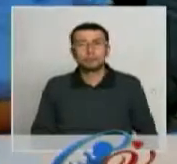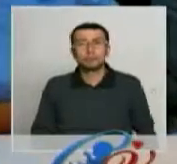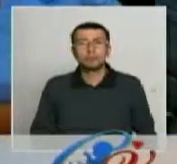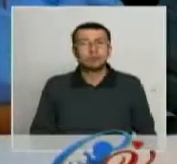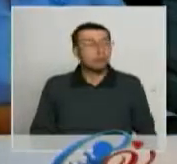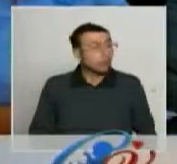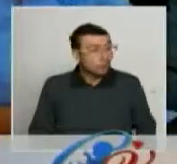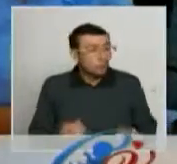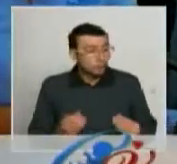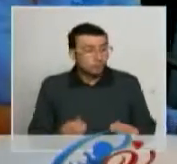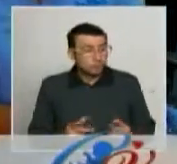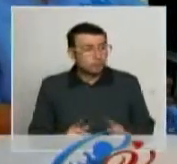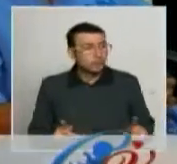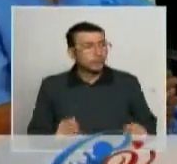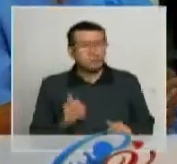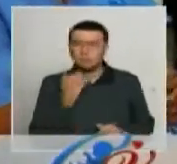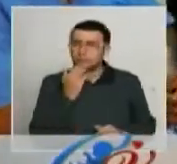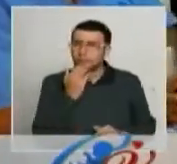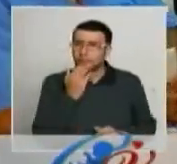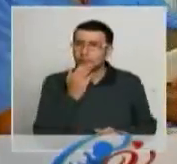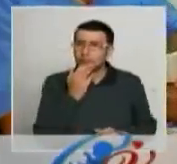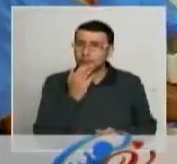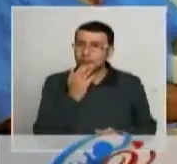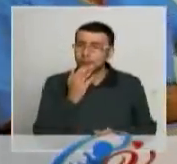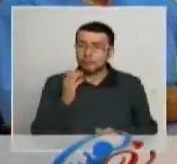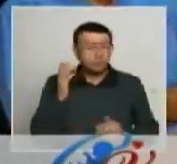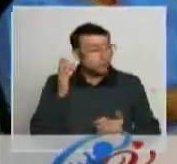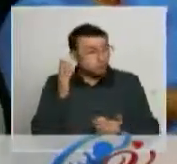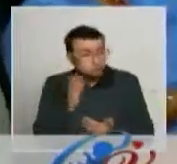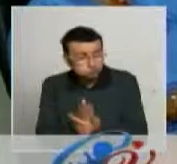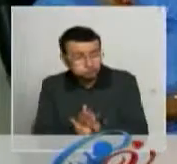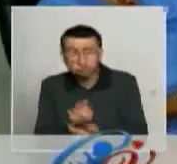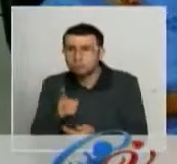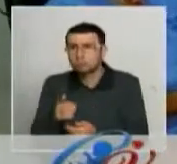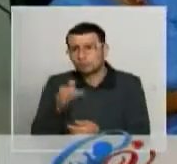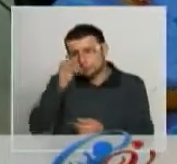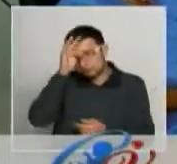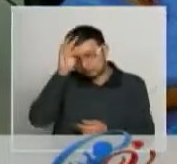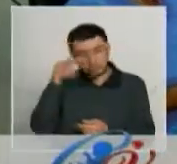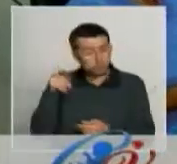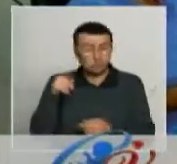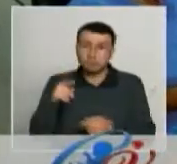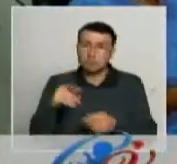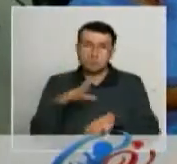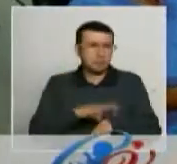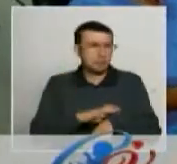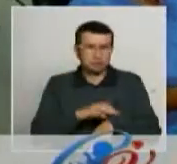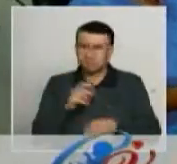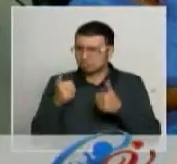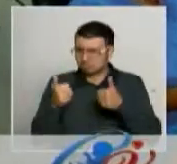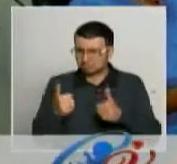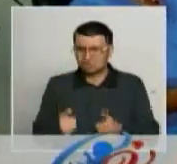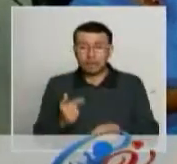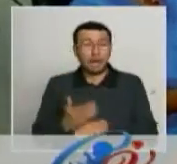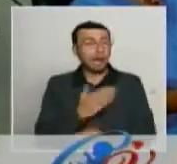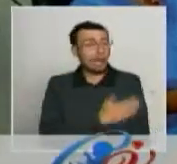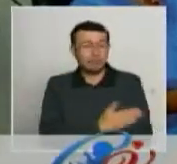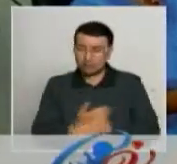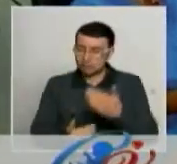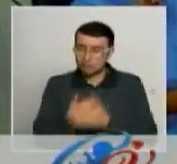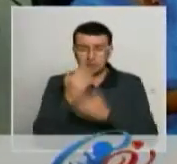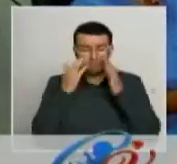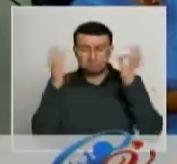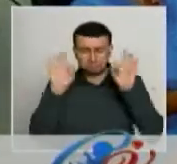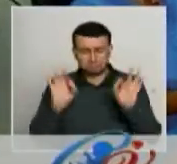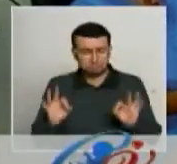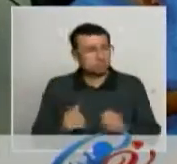usted no, en la consulta es una consulta clínica médica muy amplia antes de empezar sus procedimientos, que es